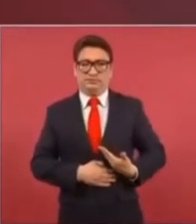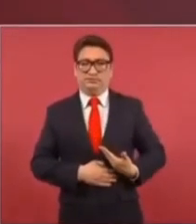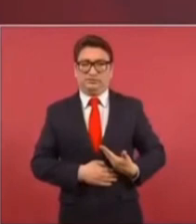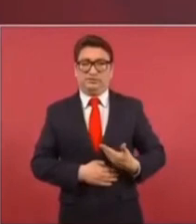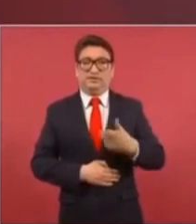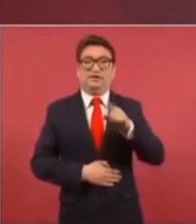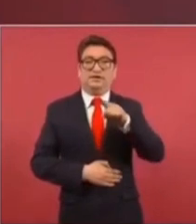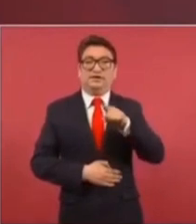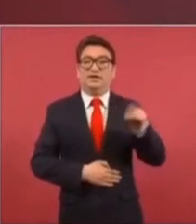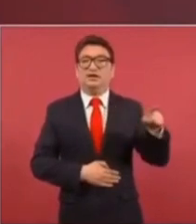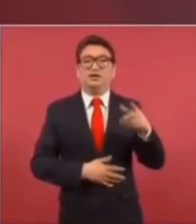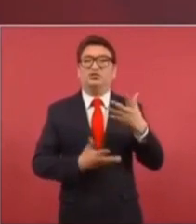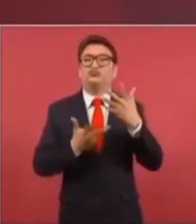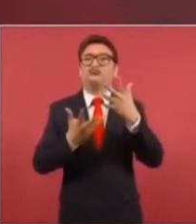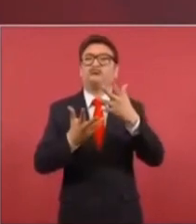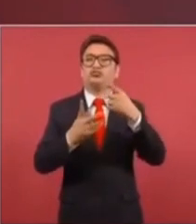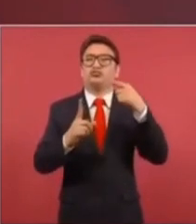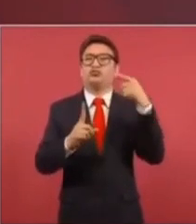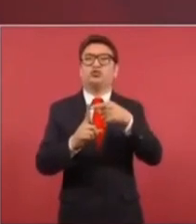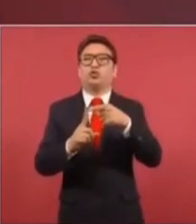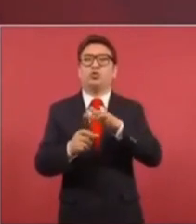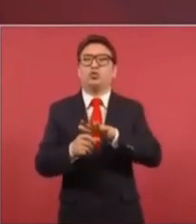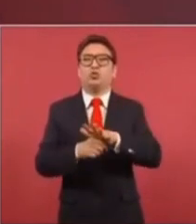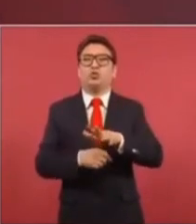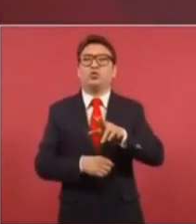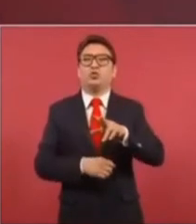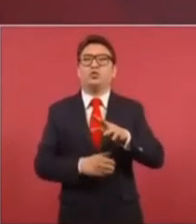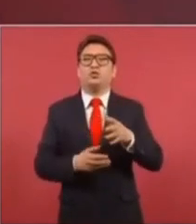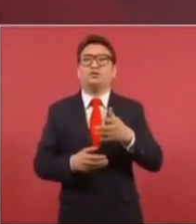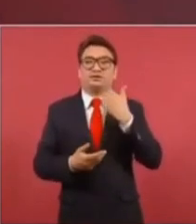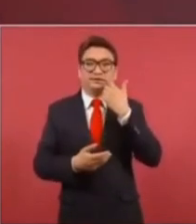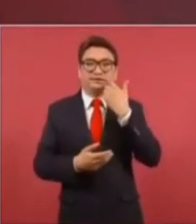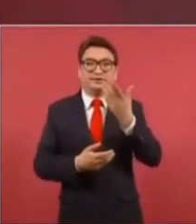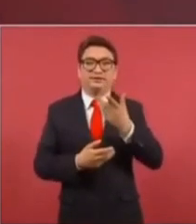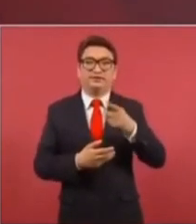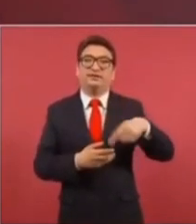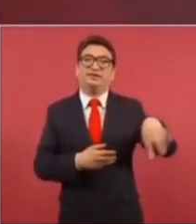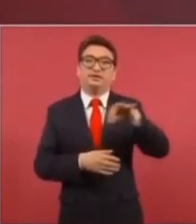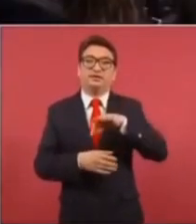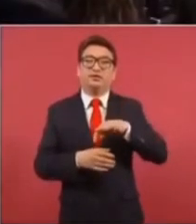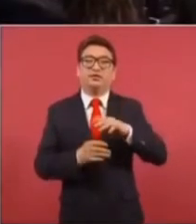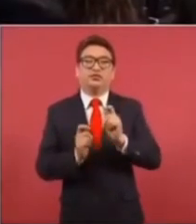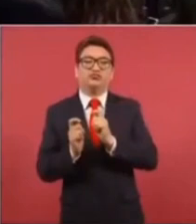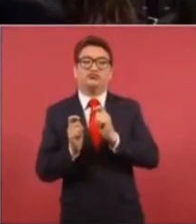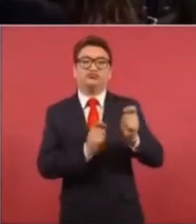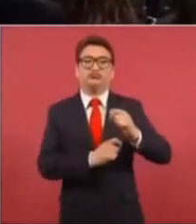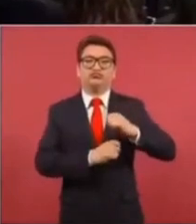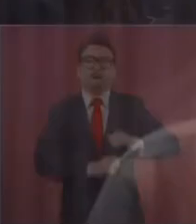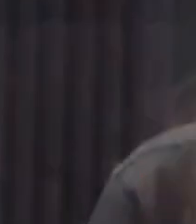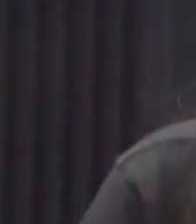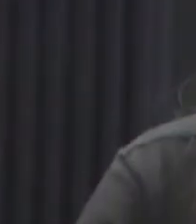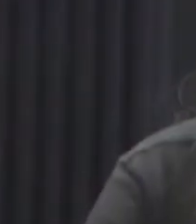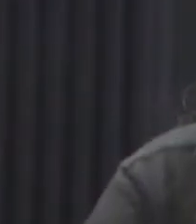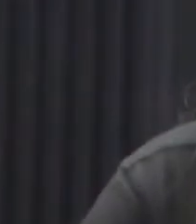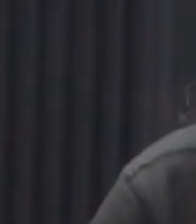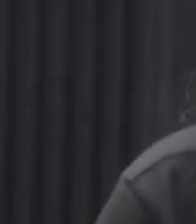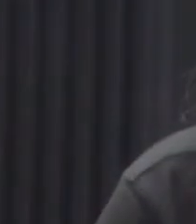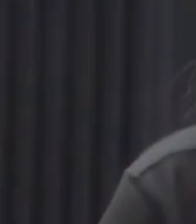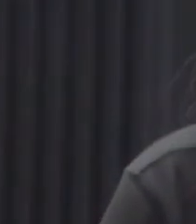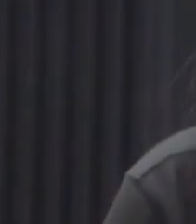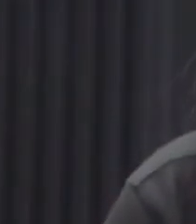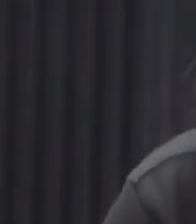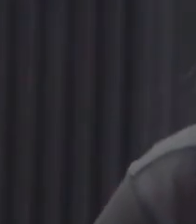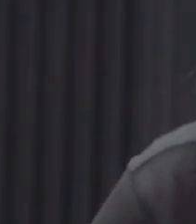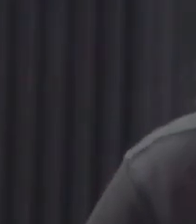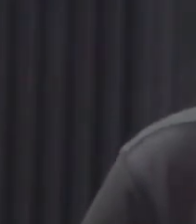social también se habla de ellos con una mejor repartición una mejor redistribución de la